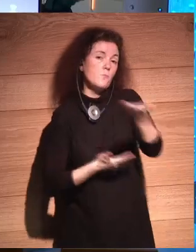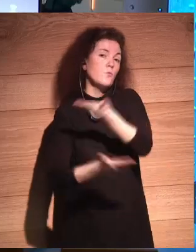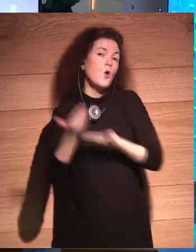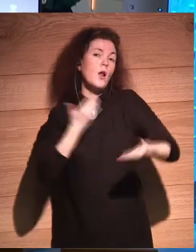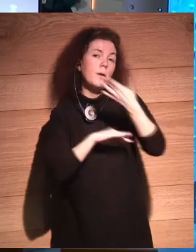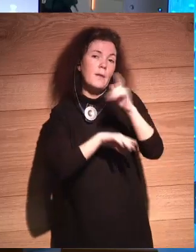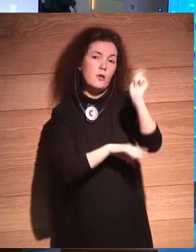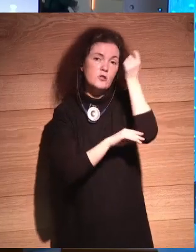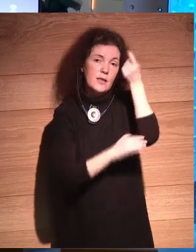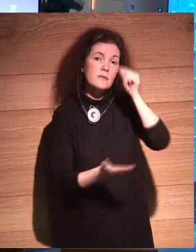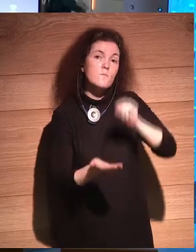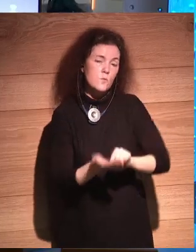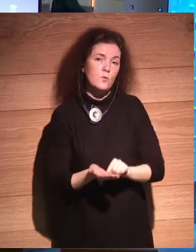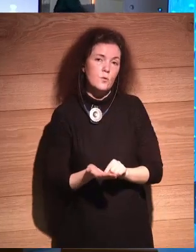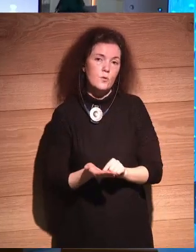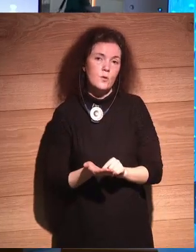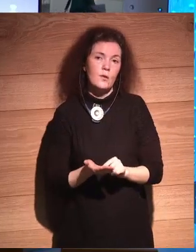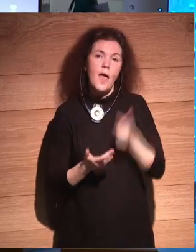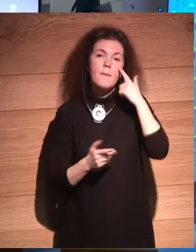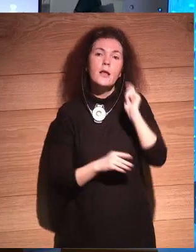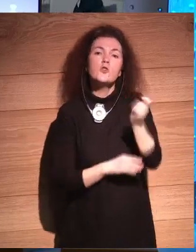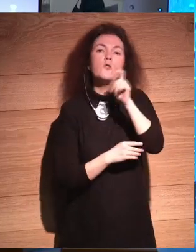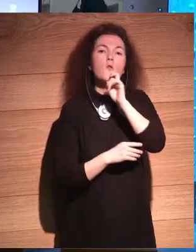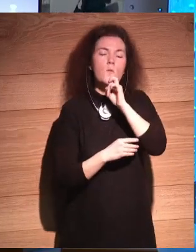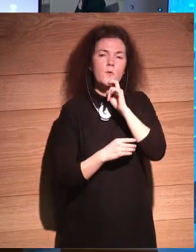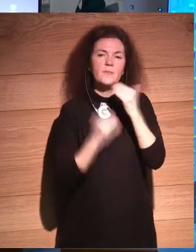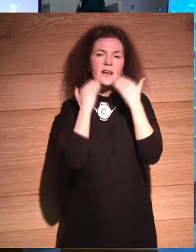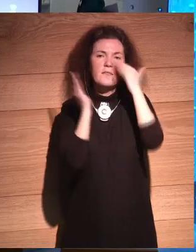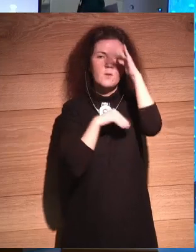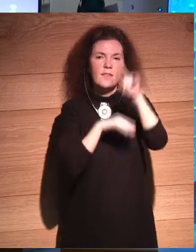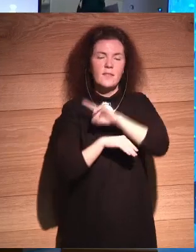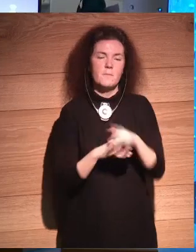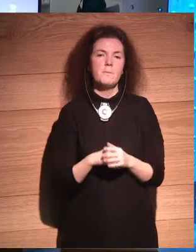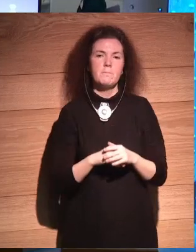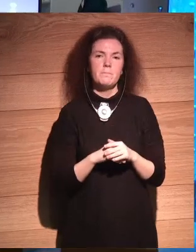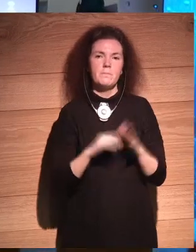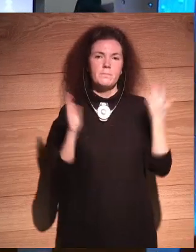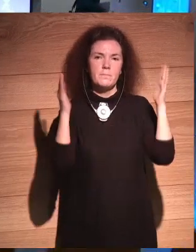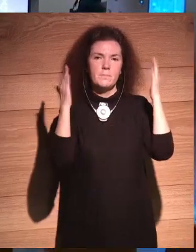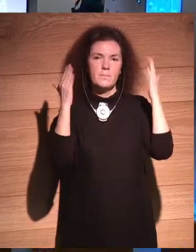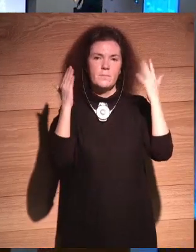para conseguir llegar a ese punto. ¿Y cómo lo vamos a conseguir? Muchas gracias por vuestra atención.